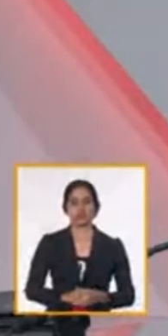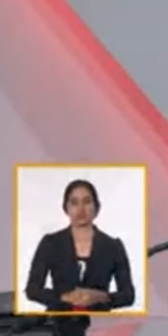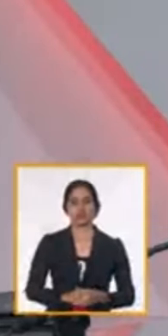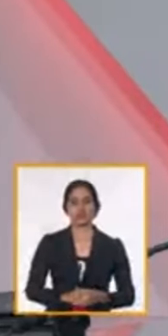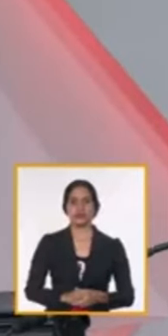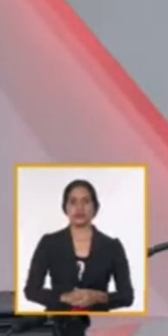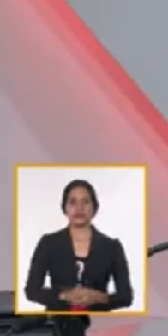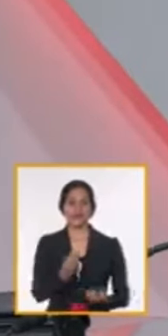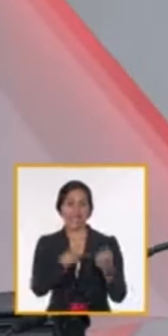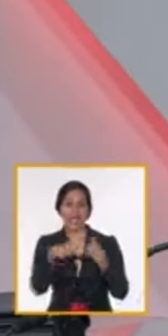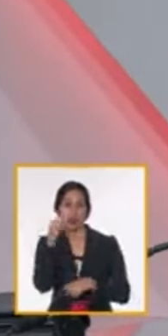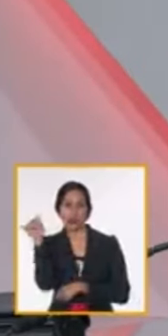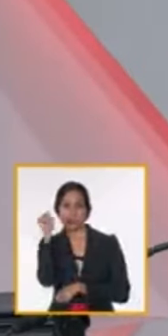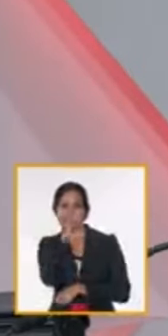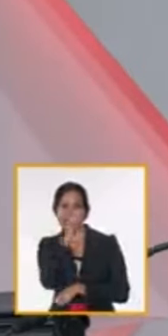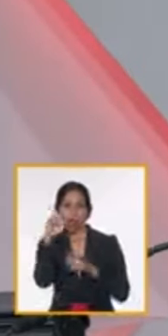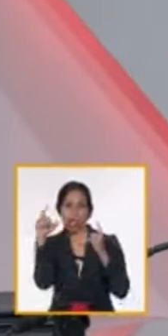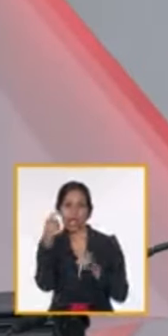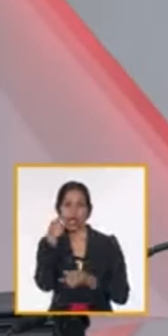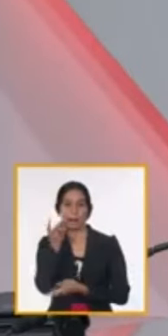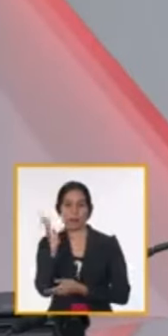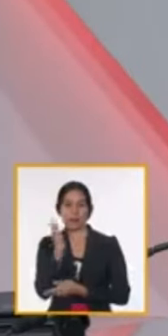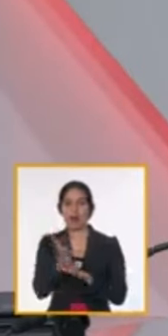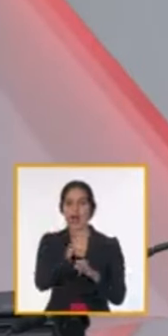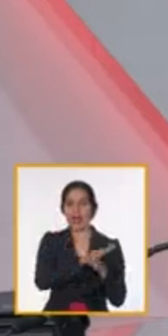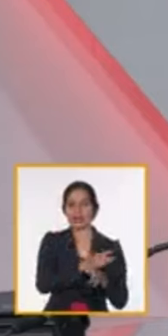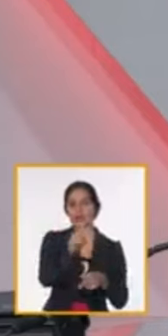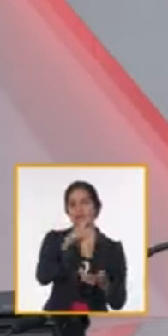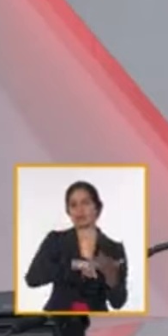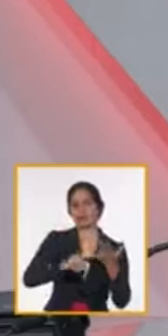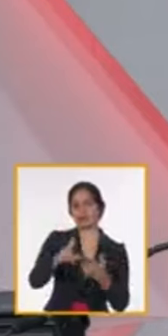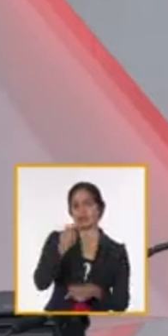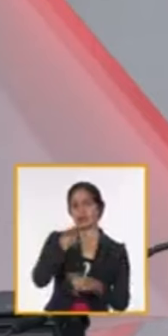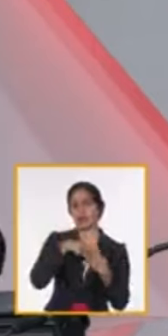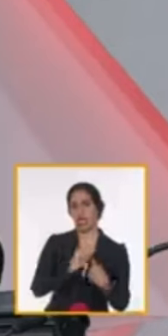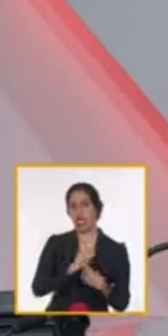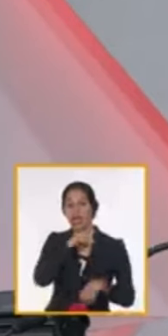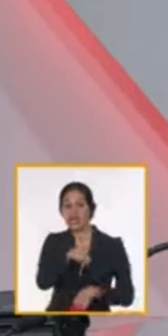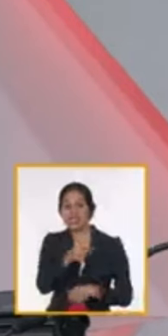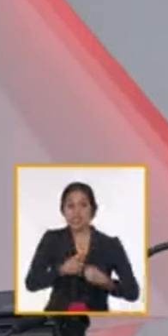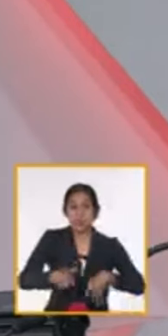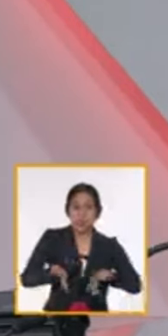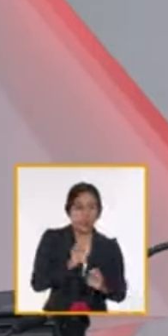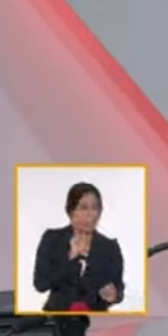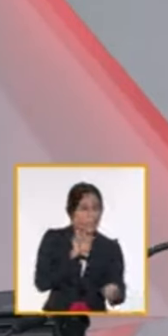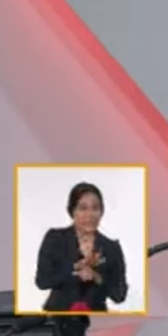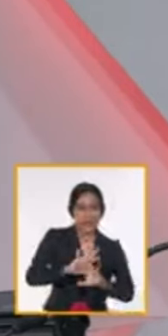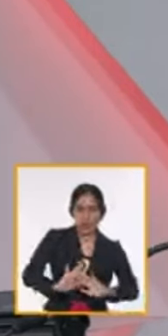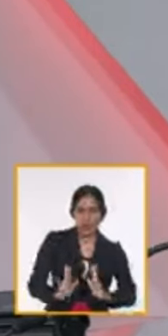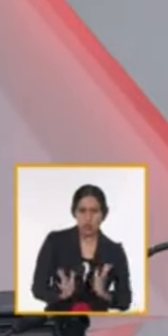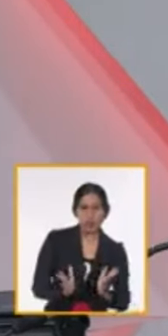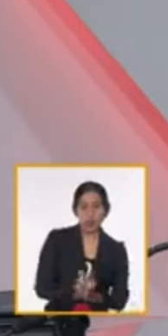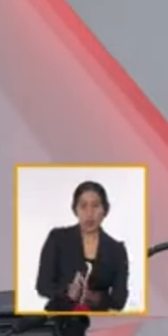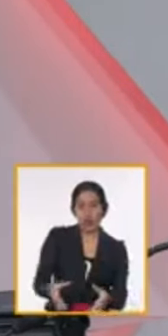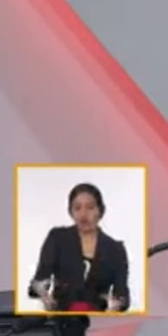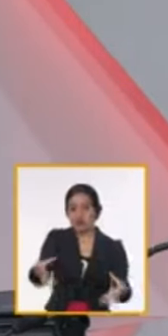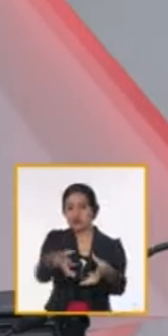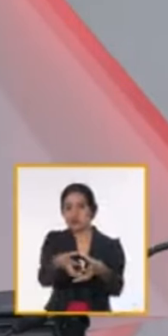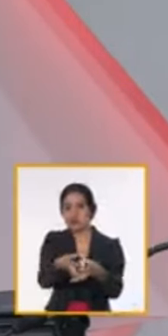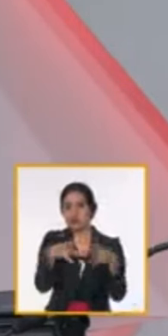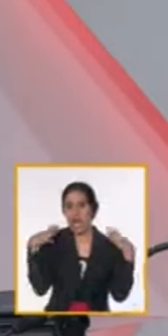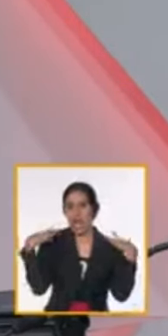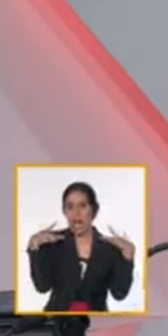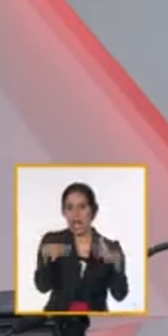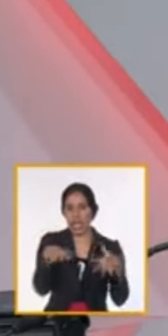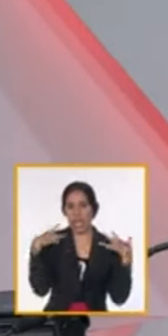Bueno, era un reporte de hace varias semanas de France 24, cuando prácticamente comenzaba todo este movimiento en las universidades